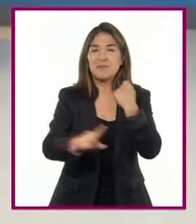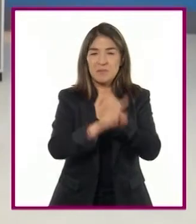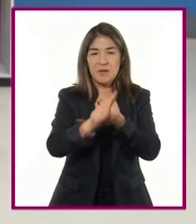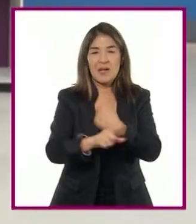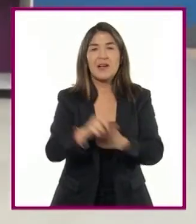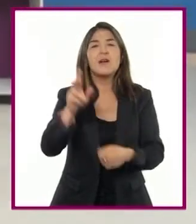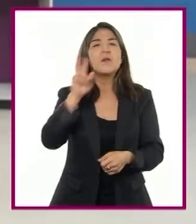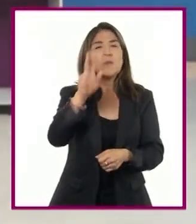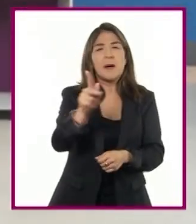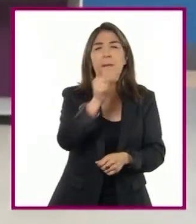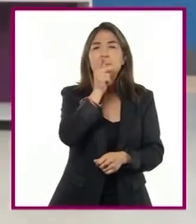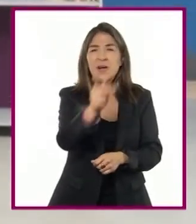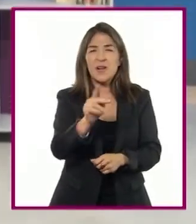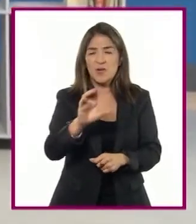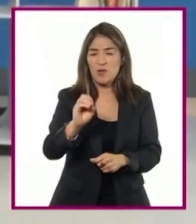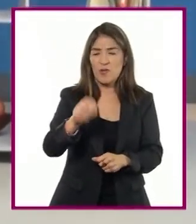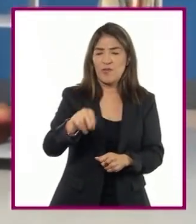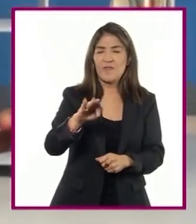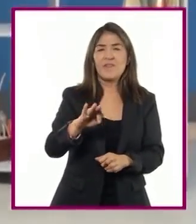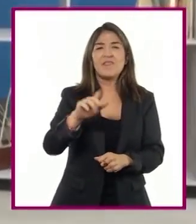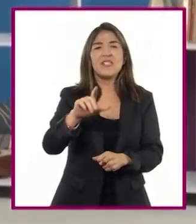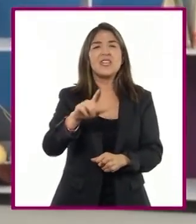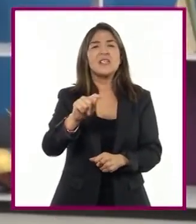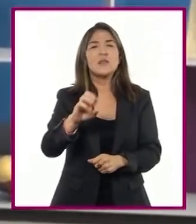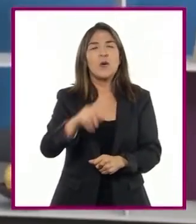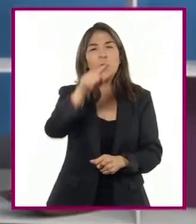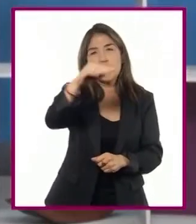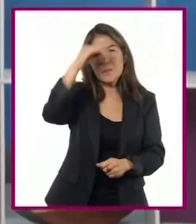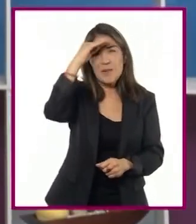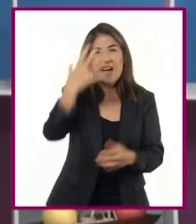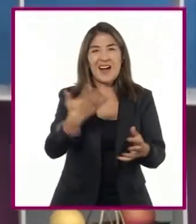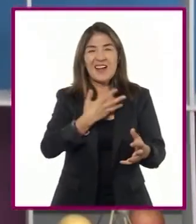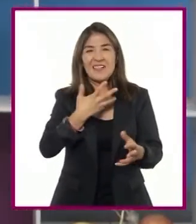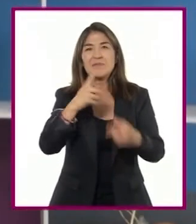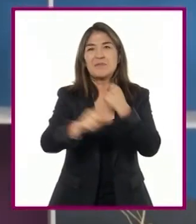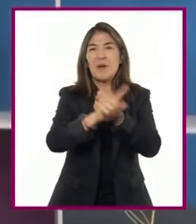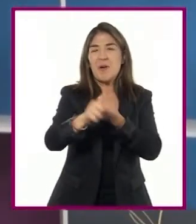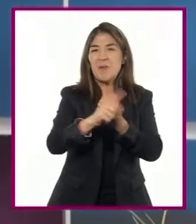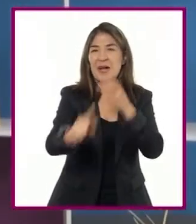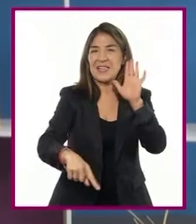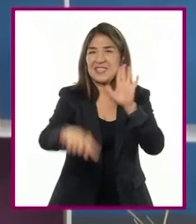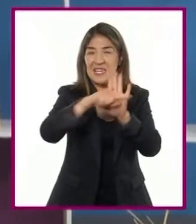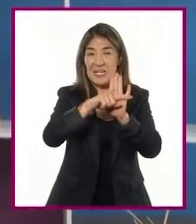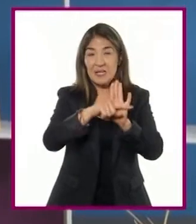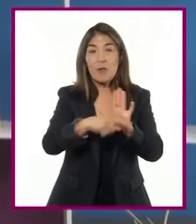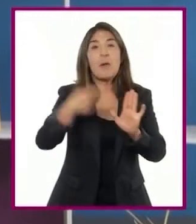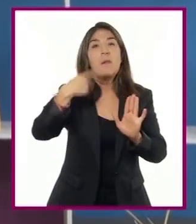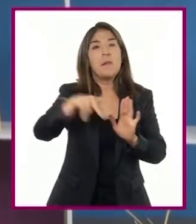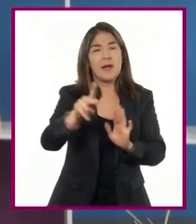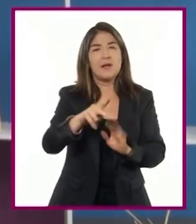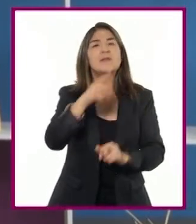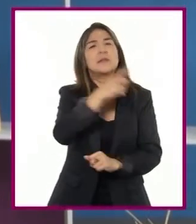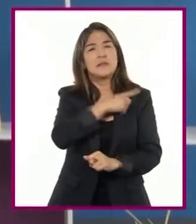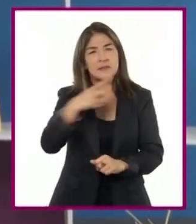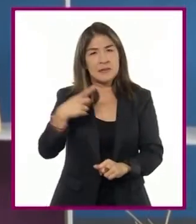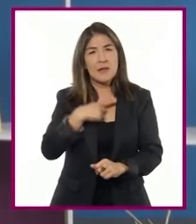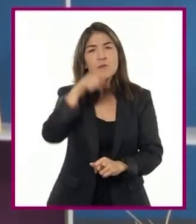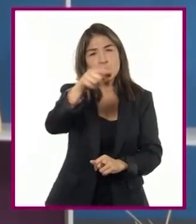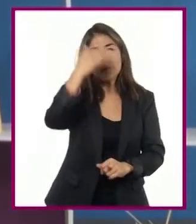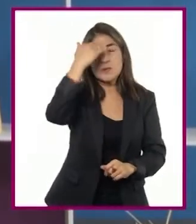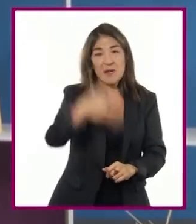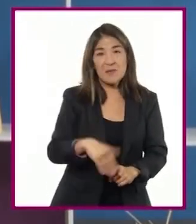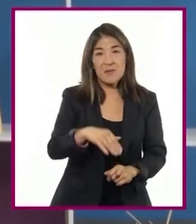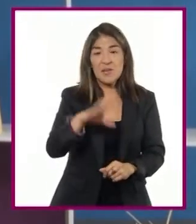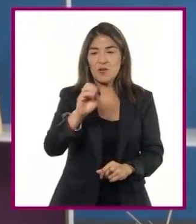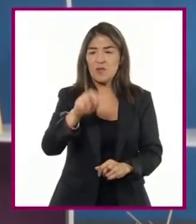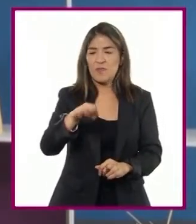al escuchar la palabra conflicto, casi de manera inmediata pensamos en algo negativo. Sin embargo, debemos saber que no es así. Estos